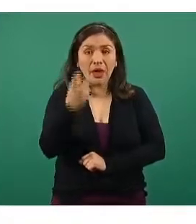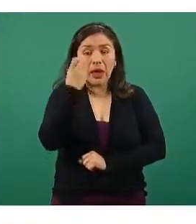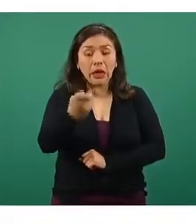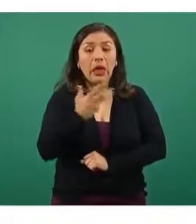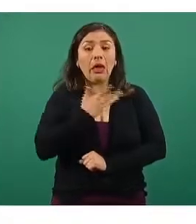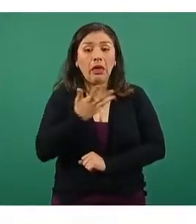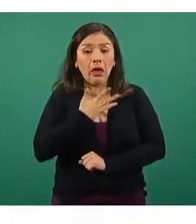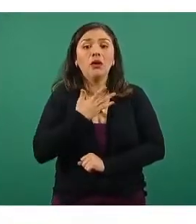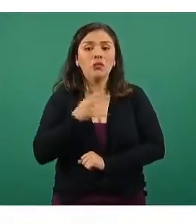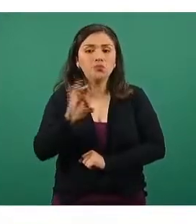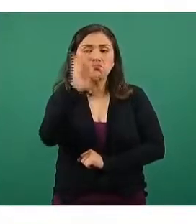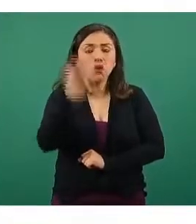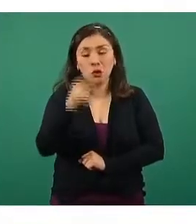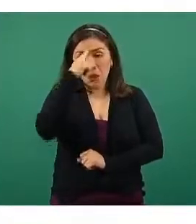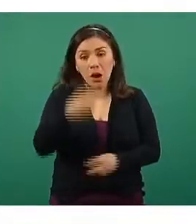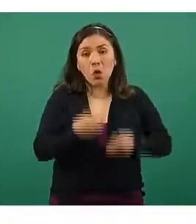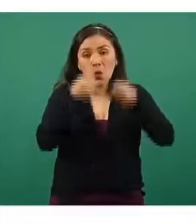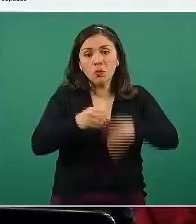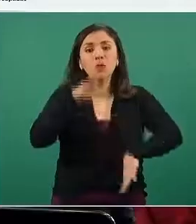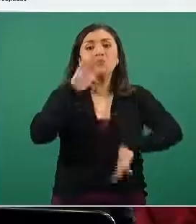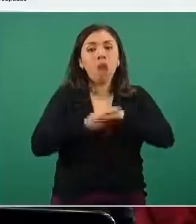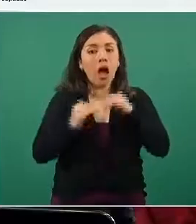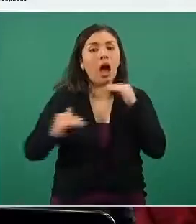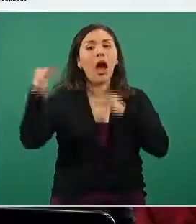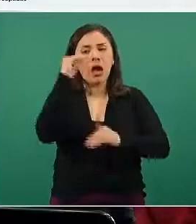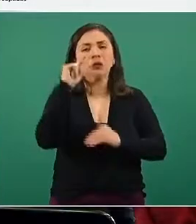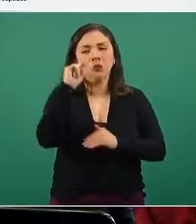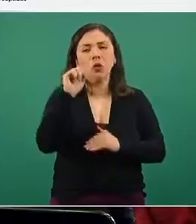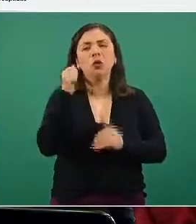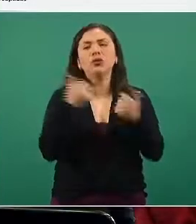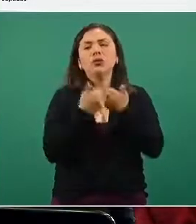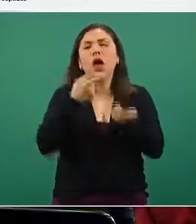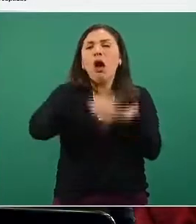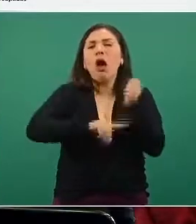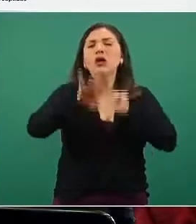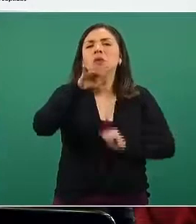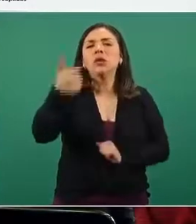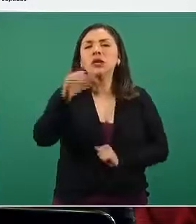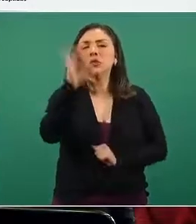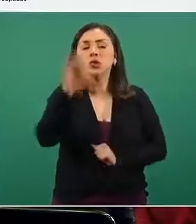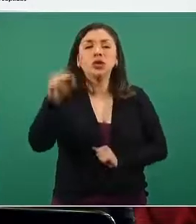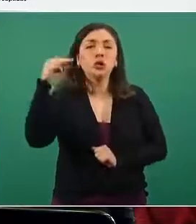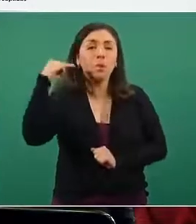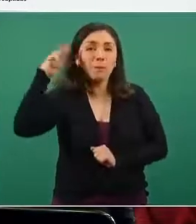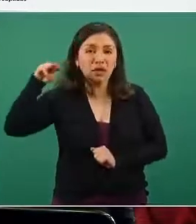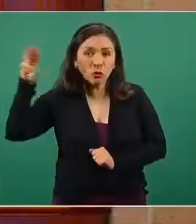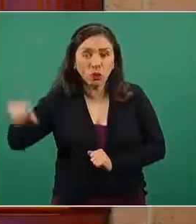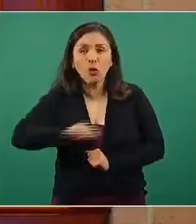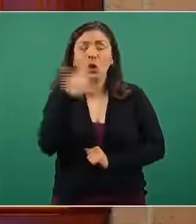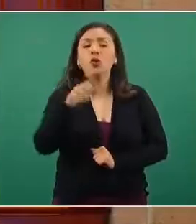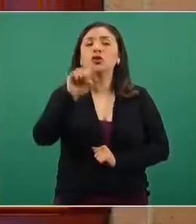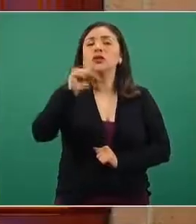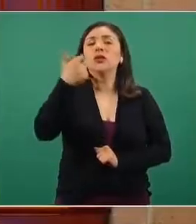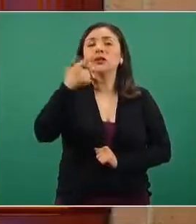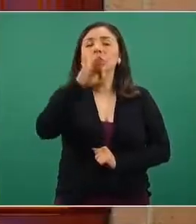un porcentaje de ocupación un poco más elevado, con 56% Michoacán y con 67%